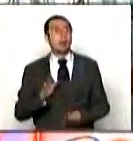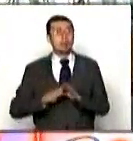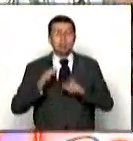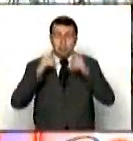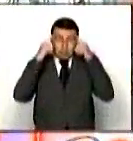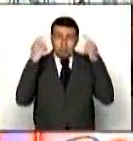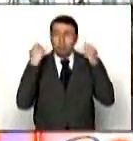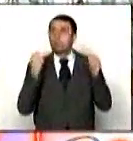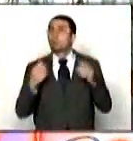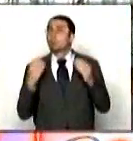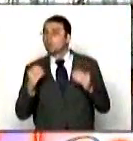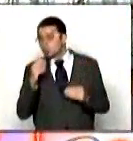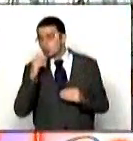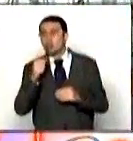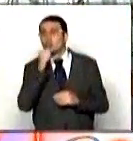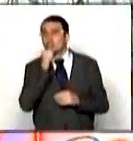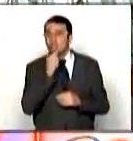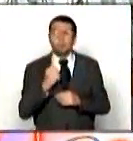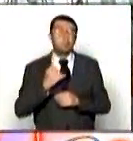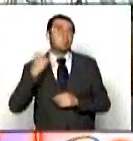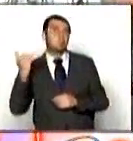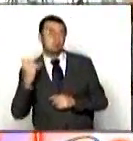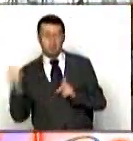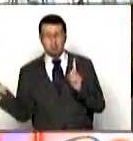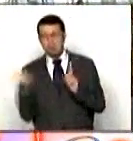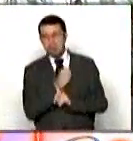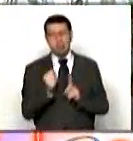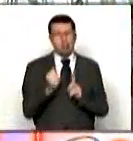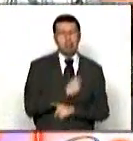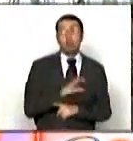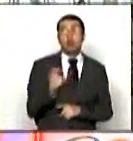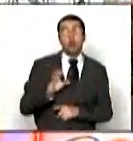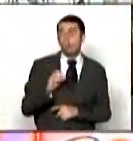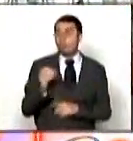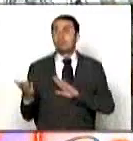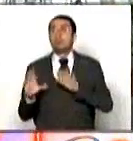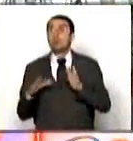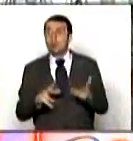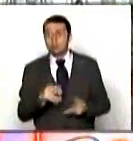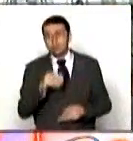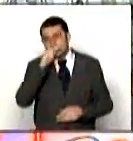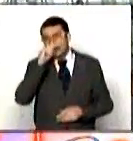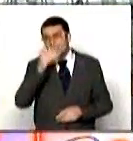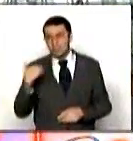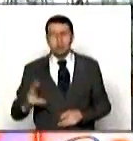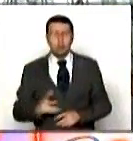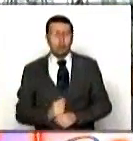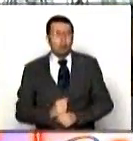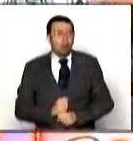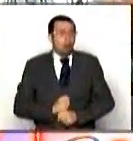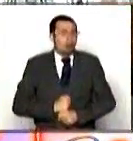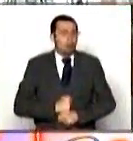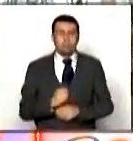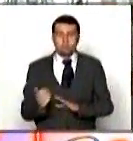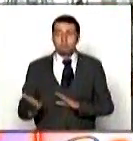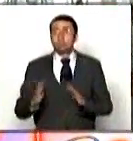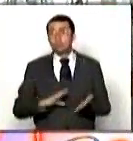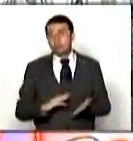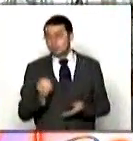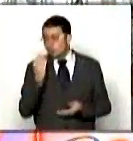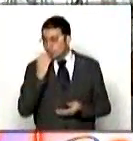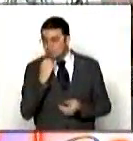de maltrato infantil, las noticias de desnutrición, de muertes en los niños por desnutrición, por mala